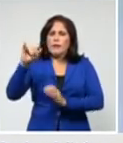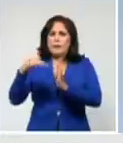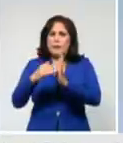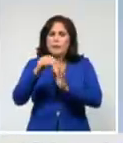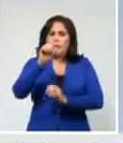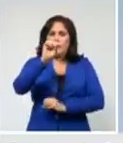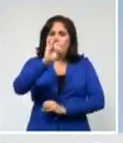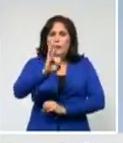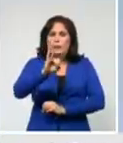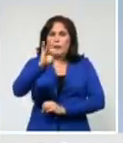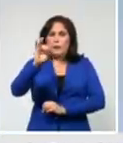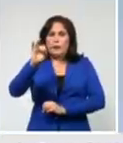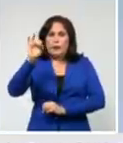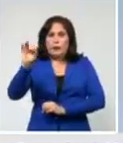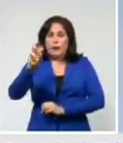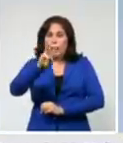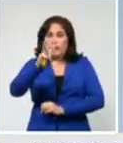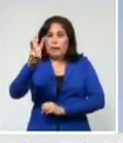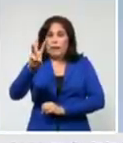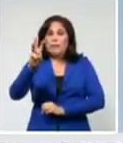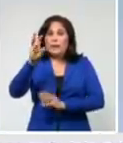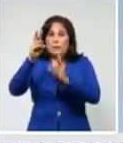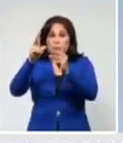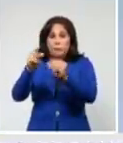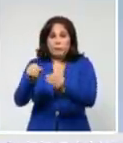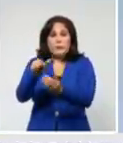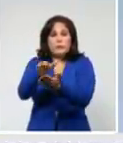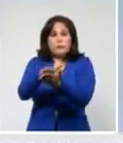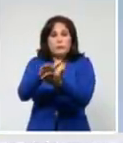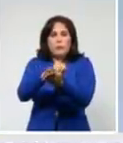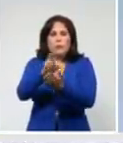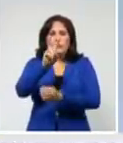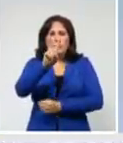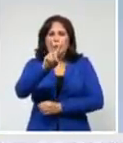117.973 casos y con esto se acumulan